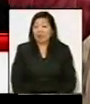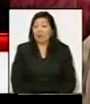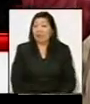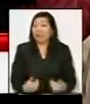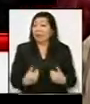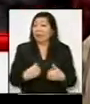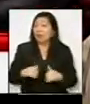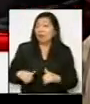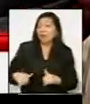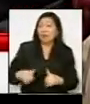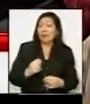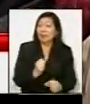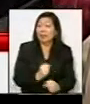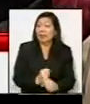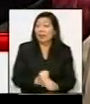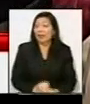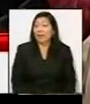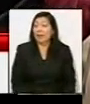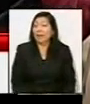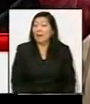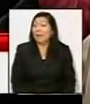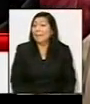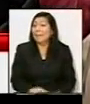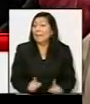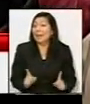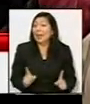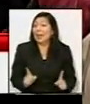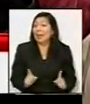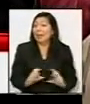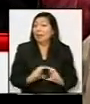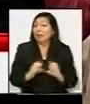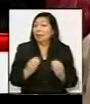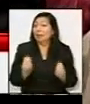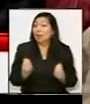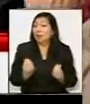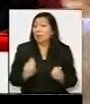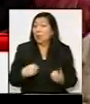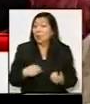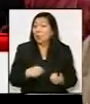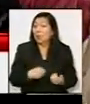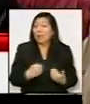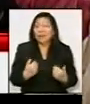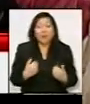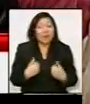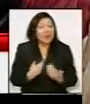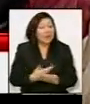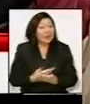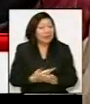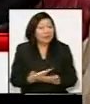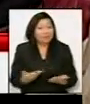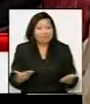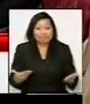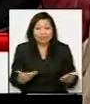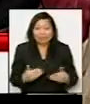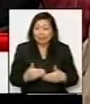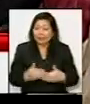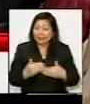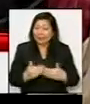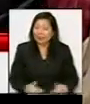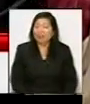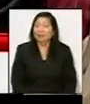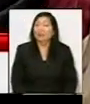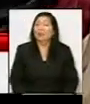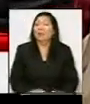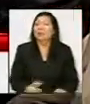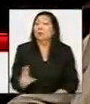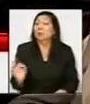tener el mismo ámbito de trabajo pero en un parlamento como el nuestro que no tiene esa esa prerrogativa los